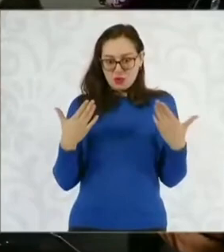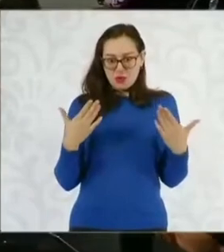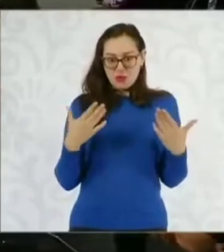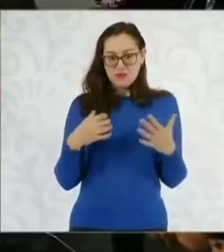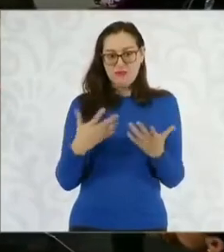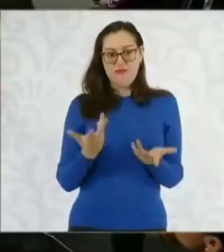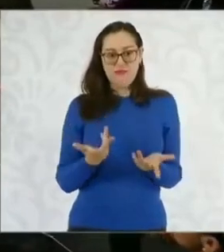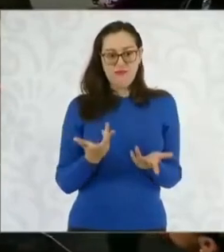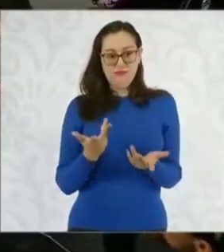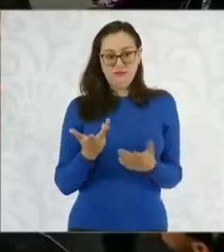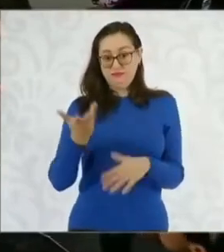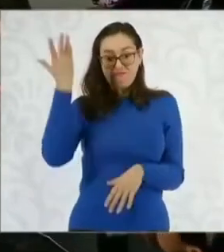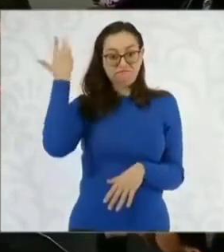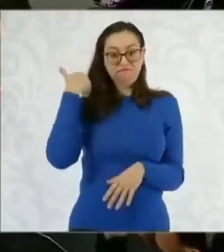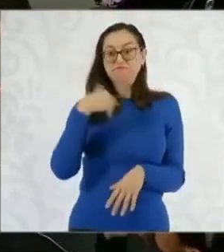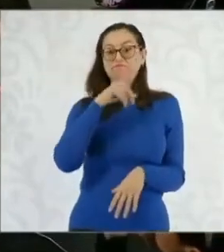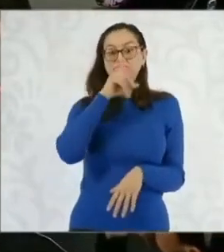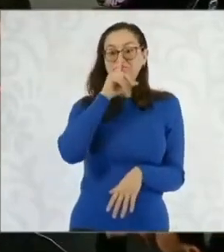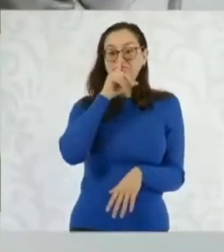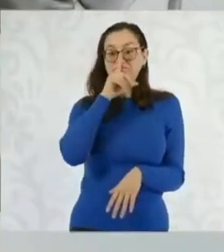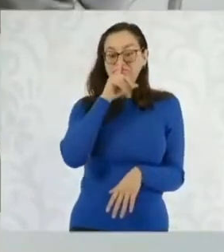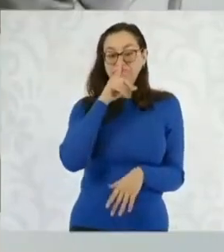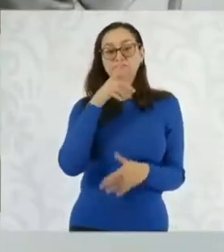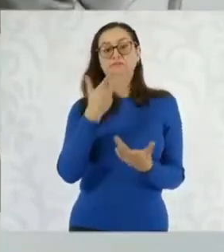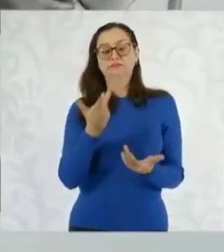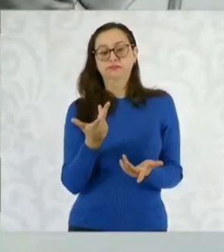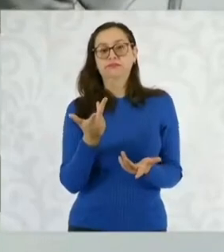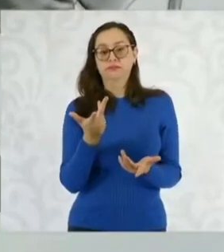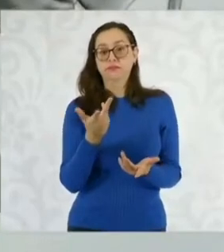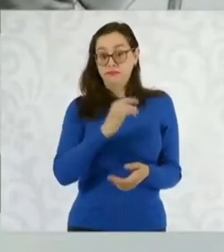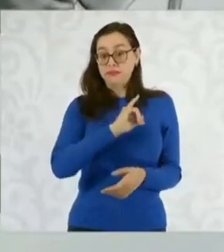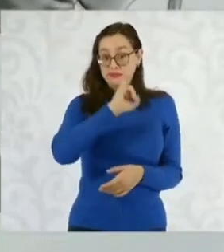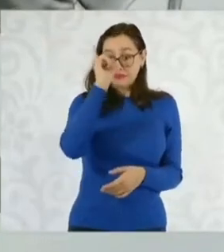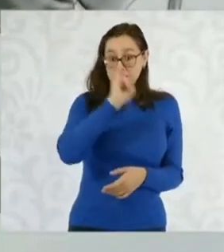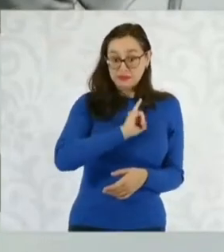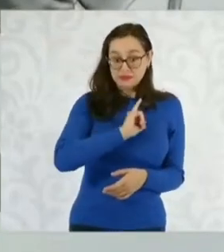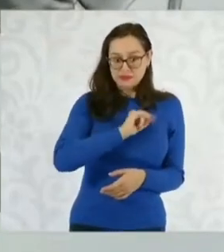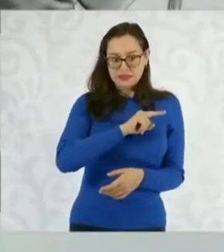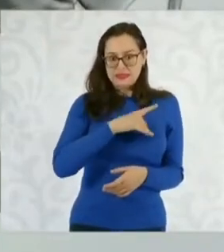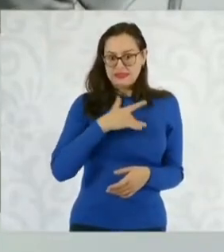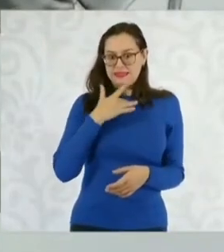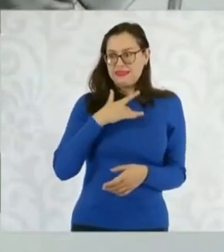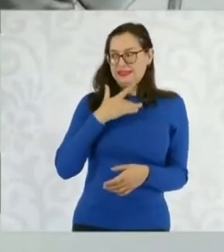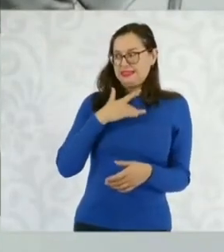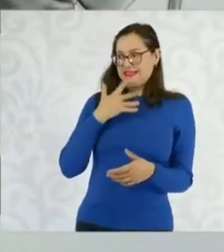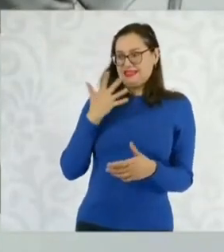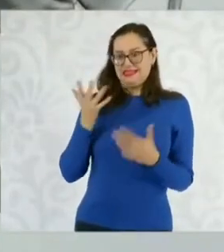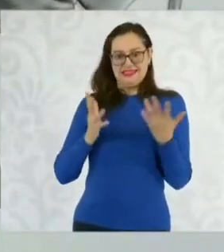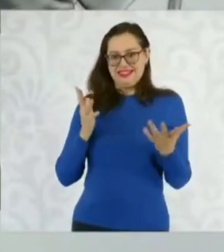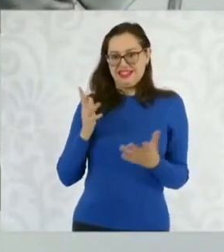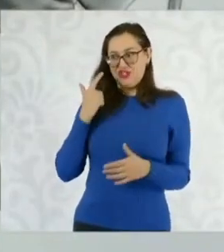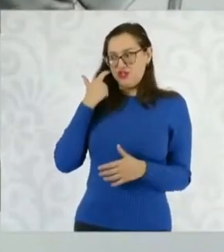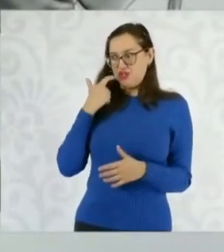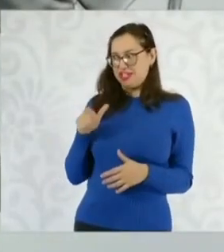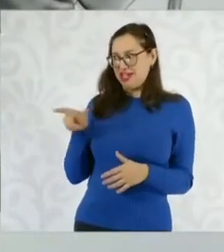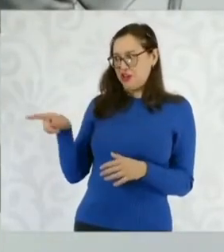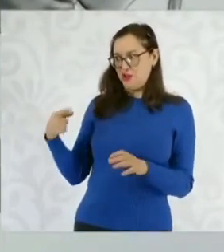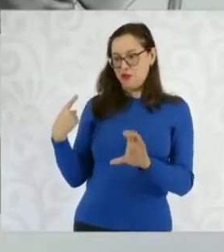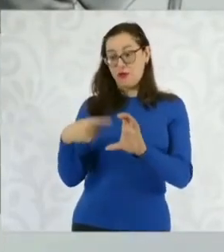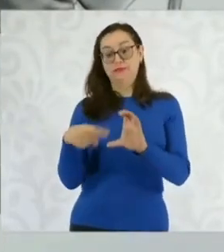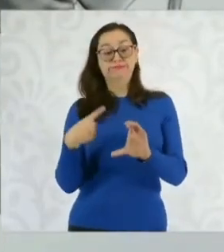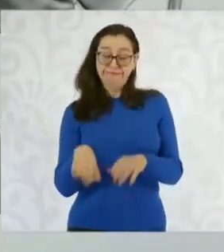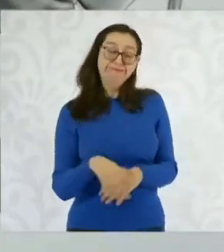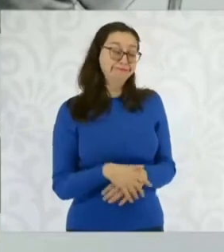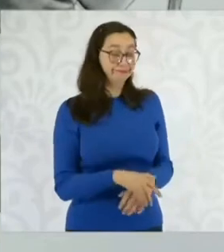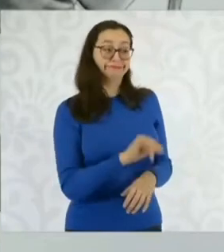cierto. Y había una oposición importante entre empleadores de que lo pusiéramos en línea y le diéramos este poder a los